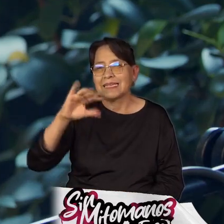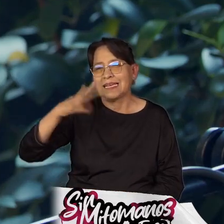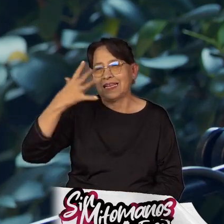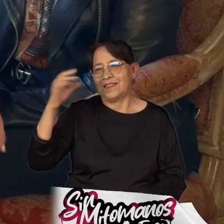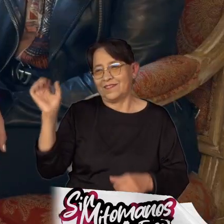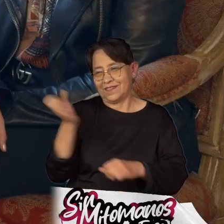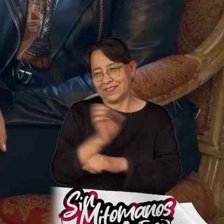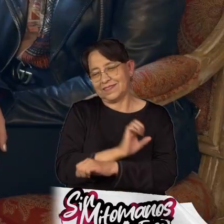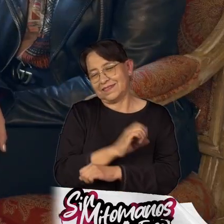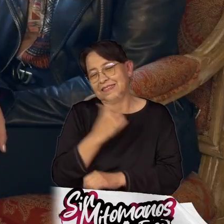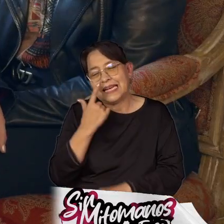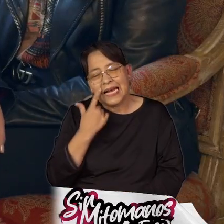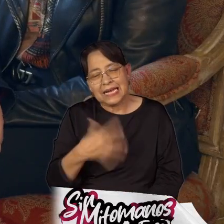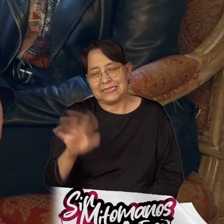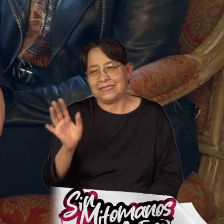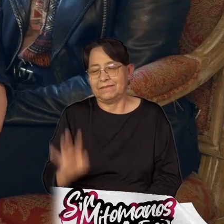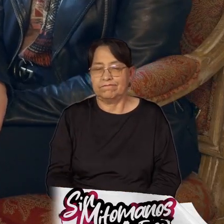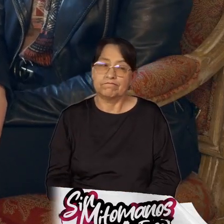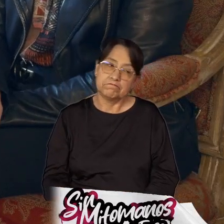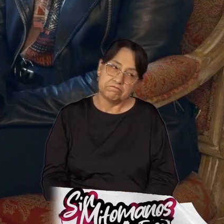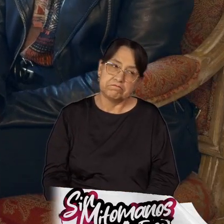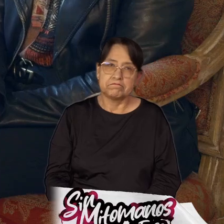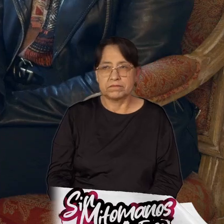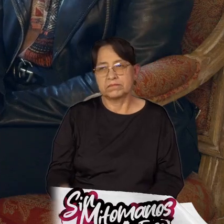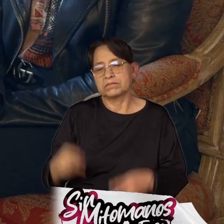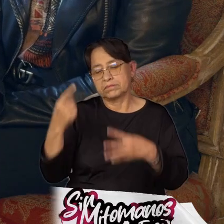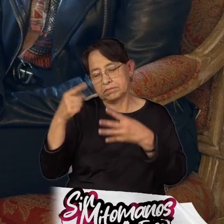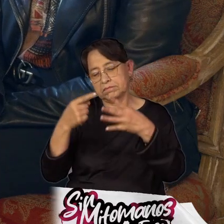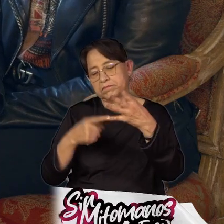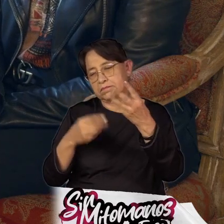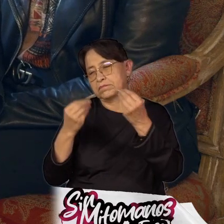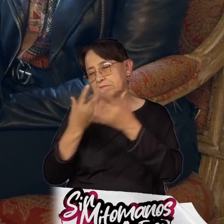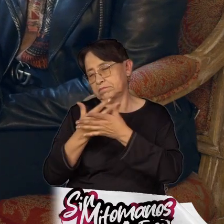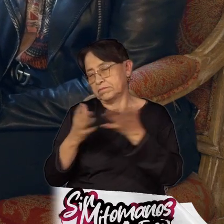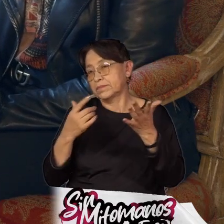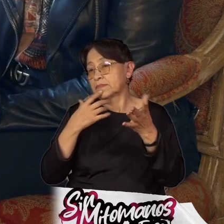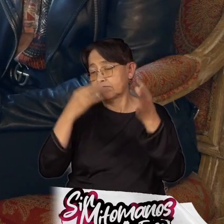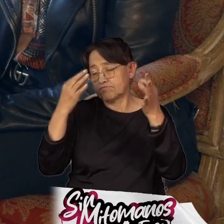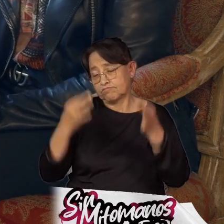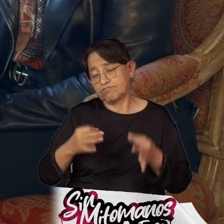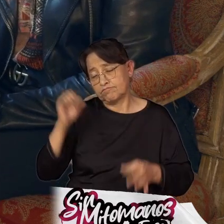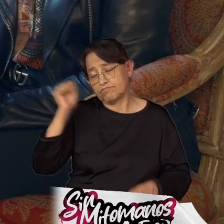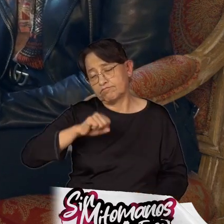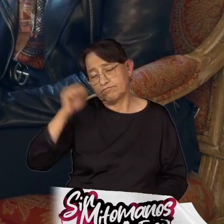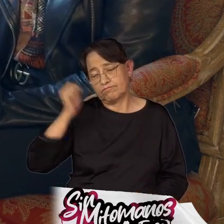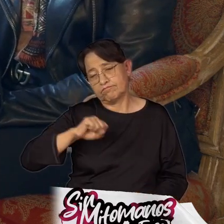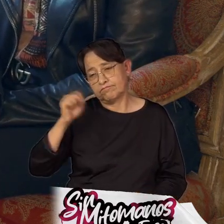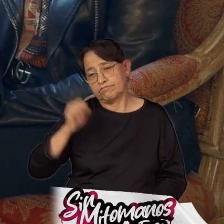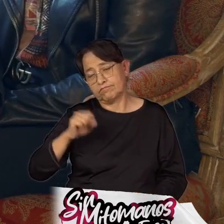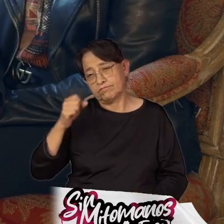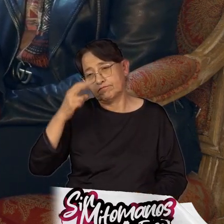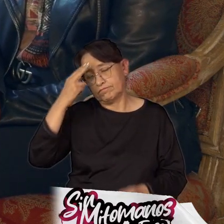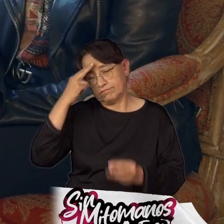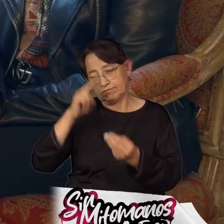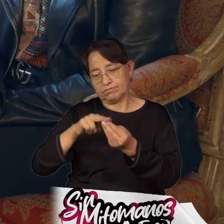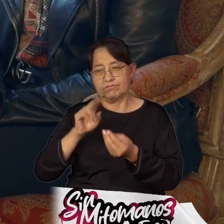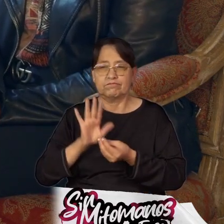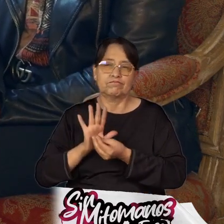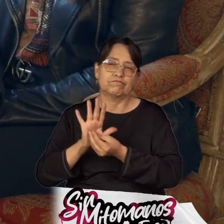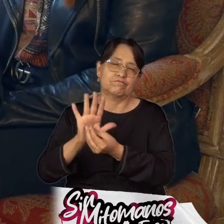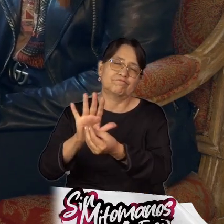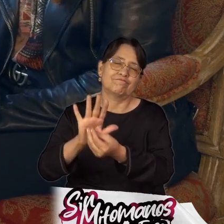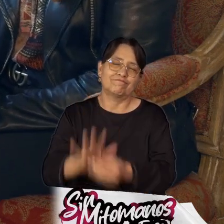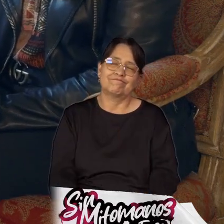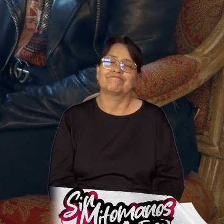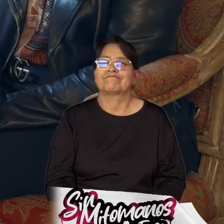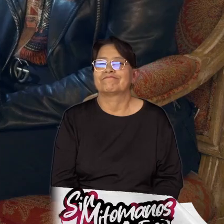evangelista. Yo creo que tenemos muchos aspectos al respecto, pero podemos decir a ciencia cierta, efectivamente, este mito